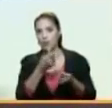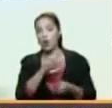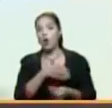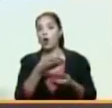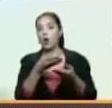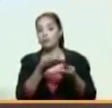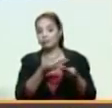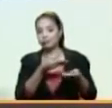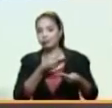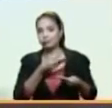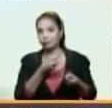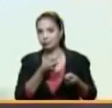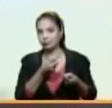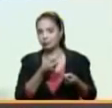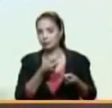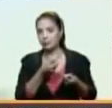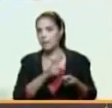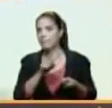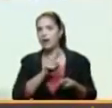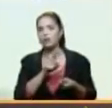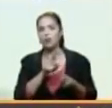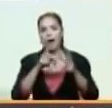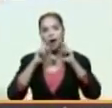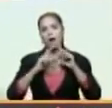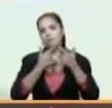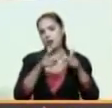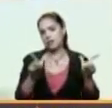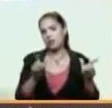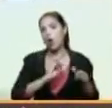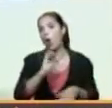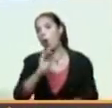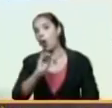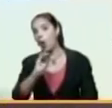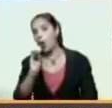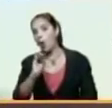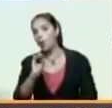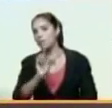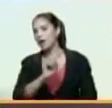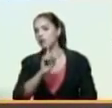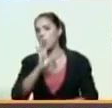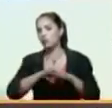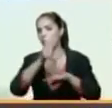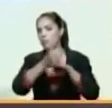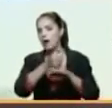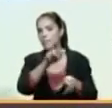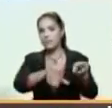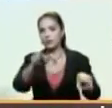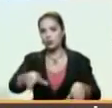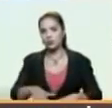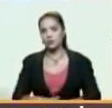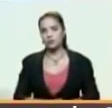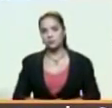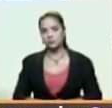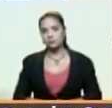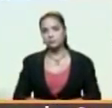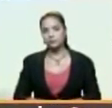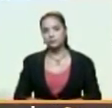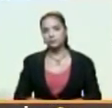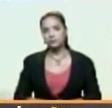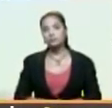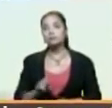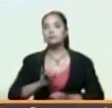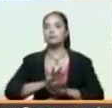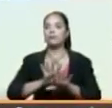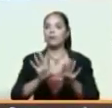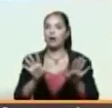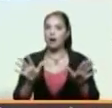comisiones para no imputar o para no acusar a ciudadanos. Aquello, por supuesto, se